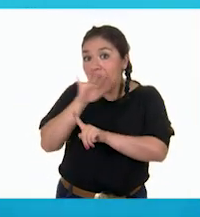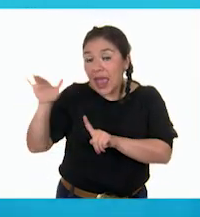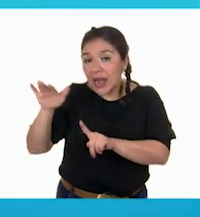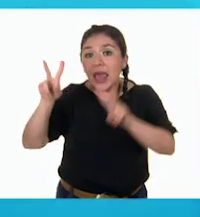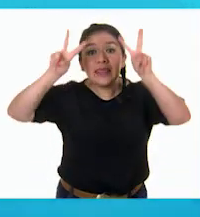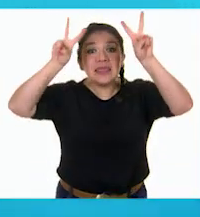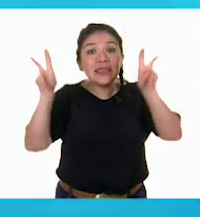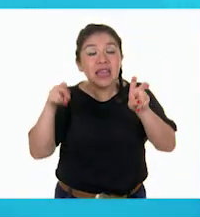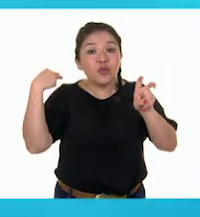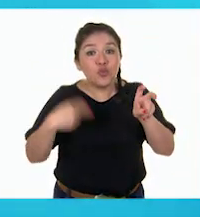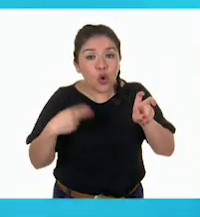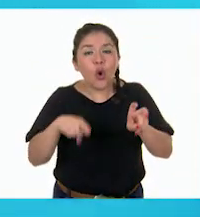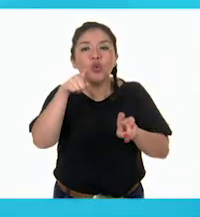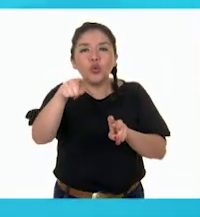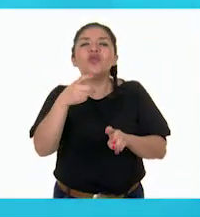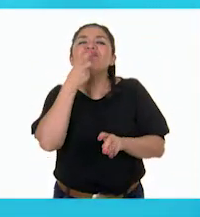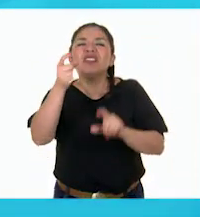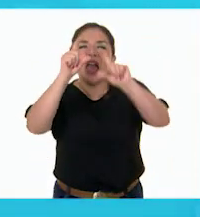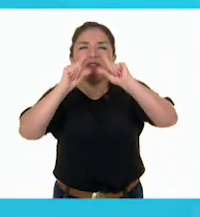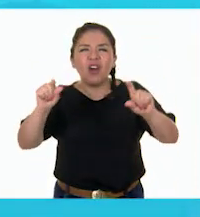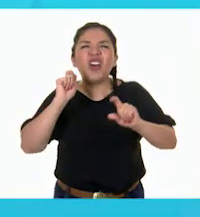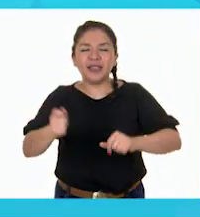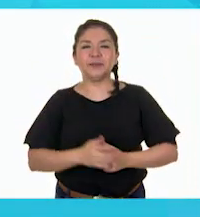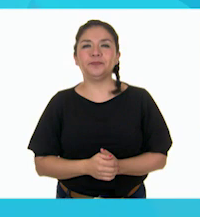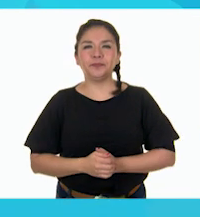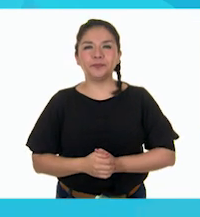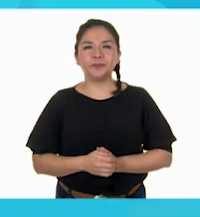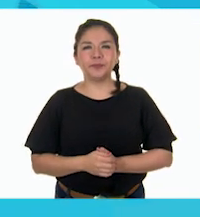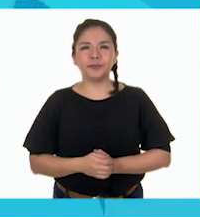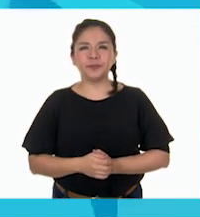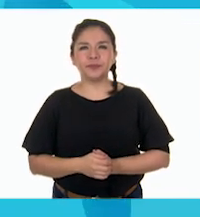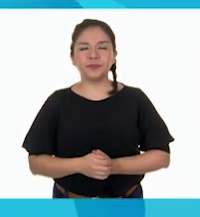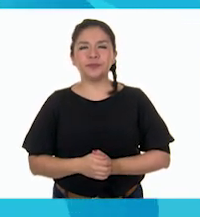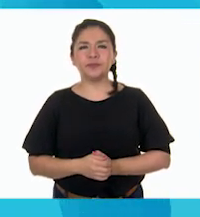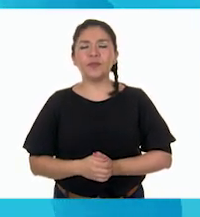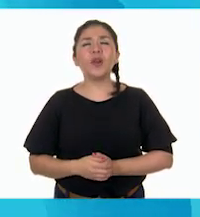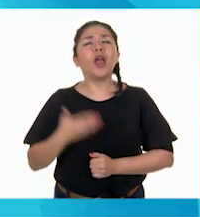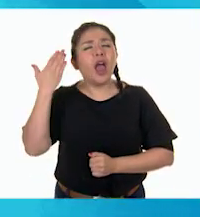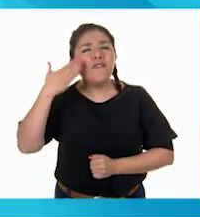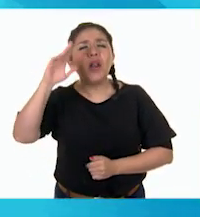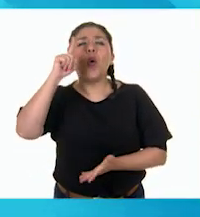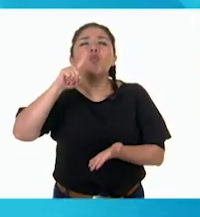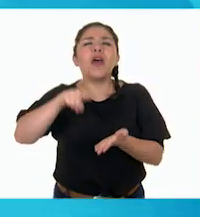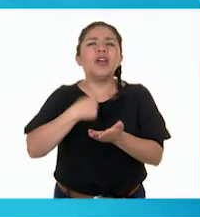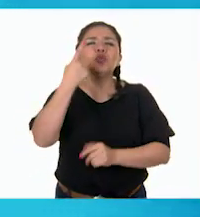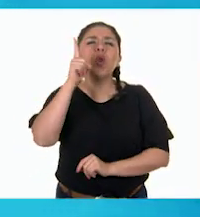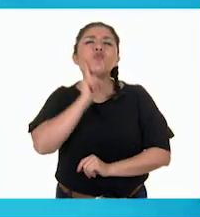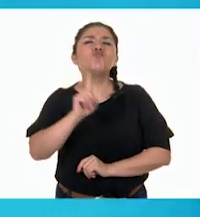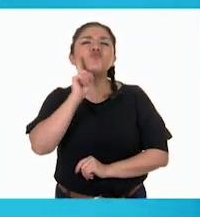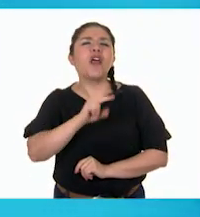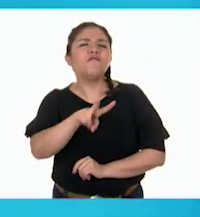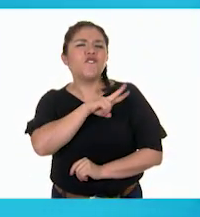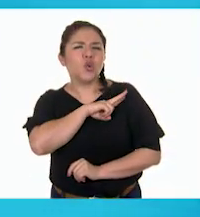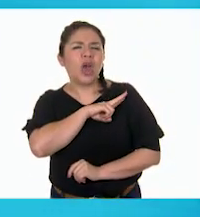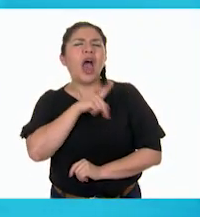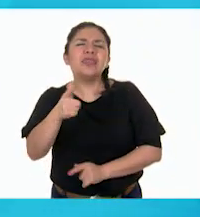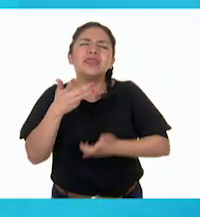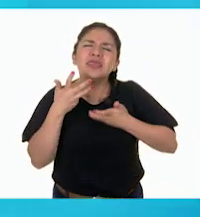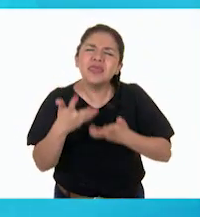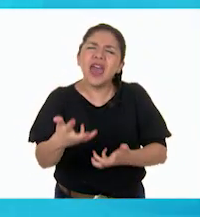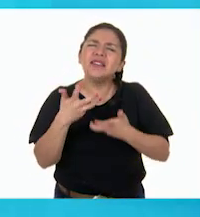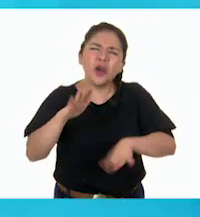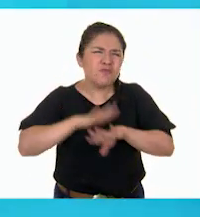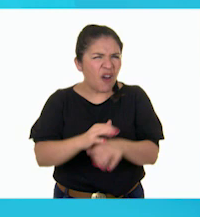favor que tú leas la frase. Perfecto. Chiquitita. Había una vez una viuda que tenía un deseo muy fuerte y